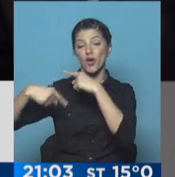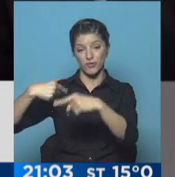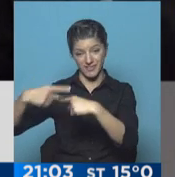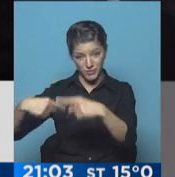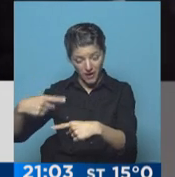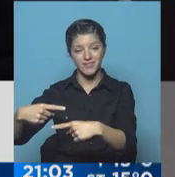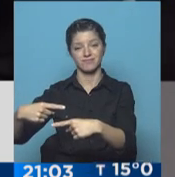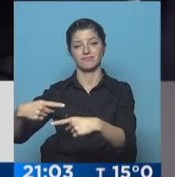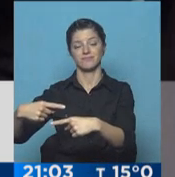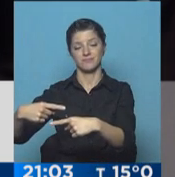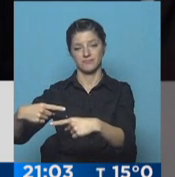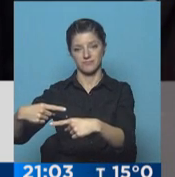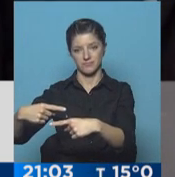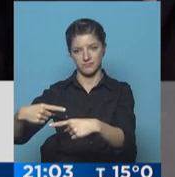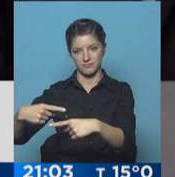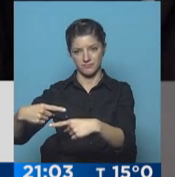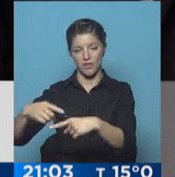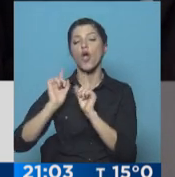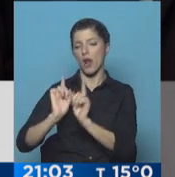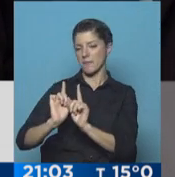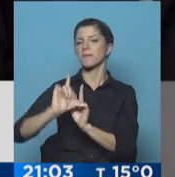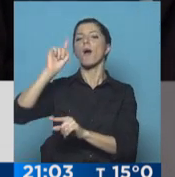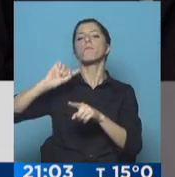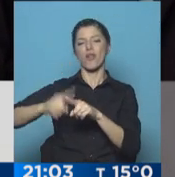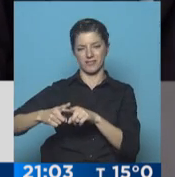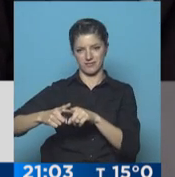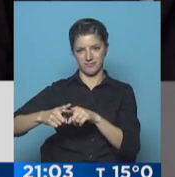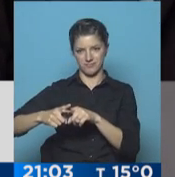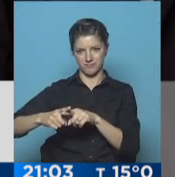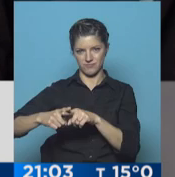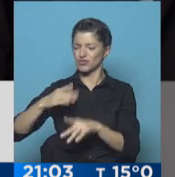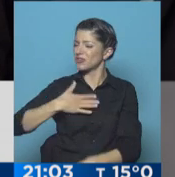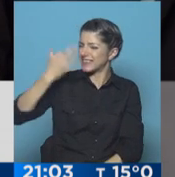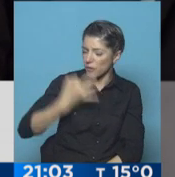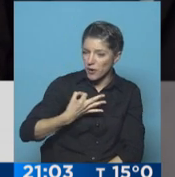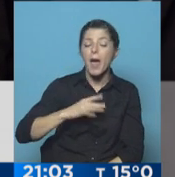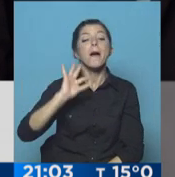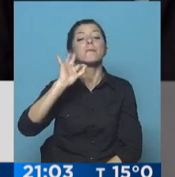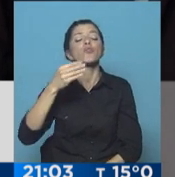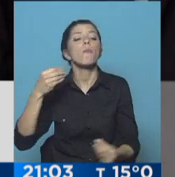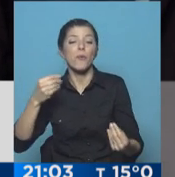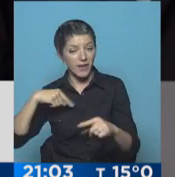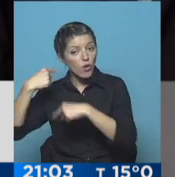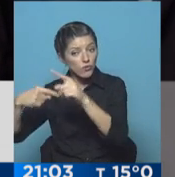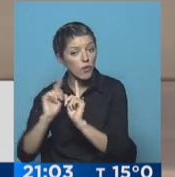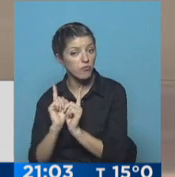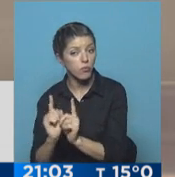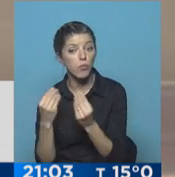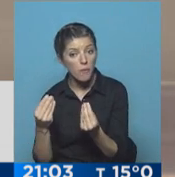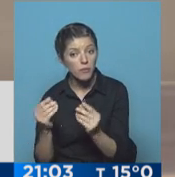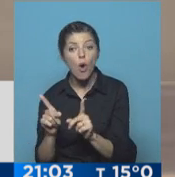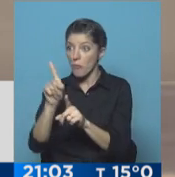van a seguir y continuar con estas políticas. ¿Saben por qué? Porque